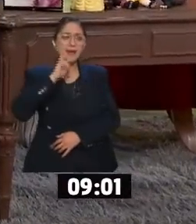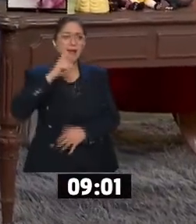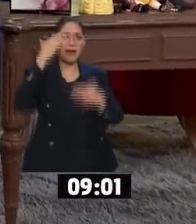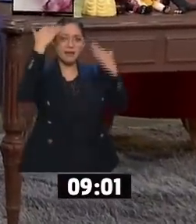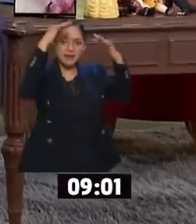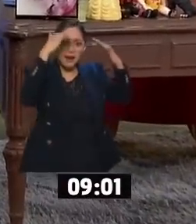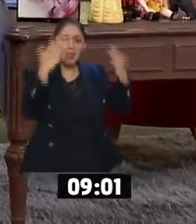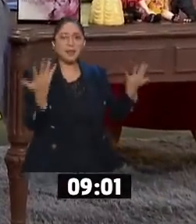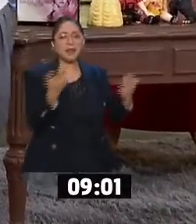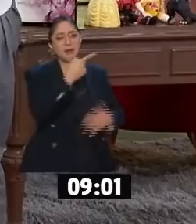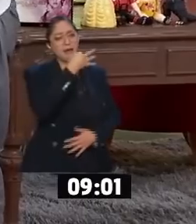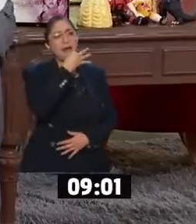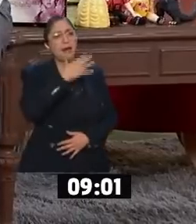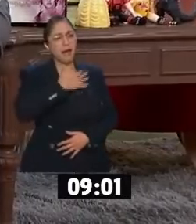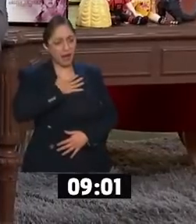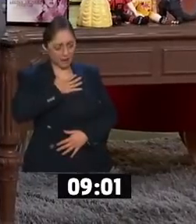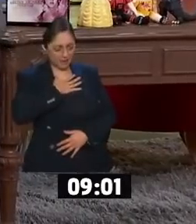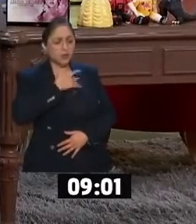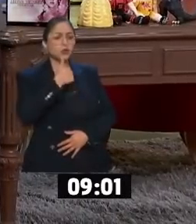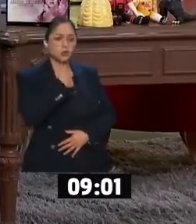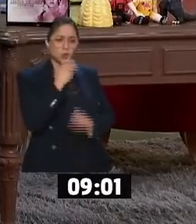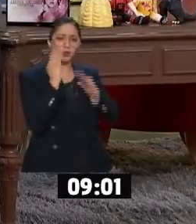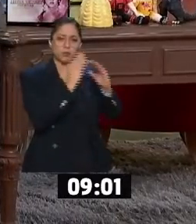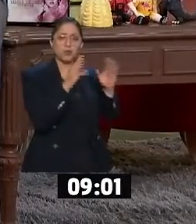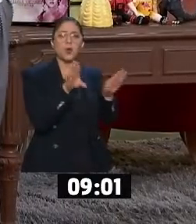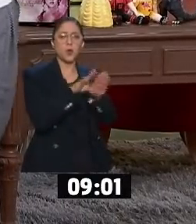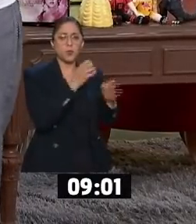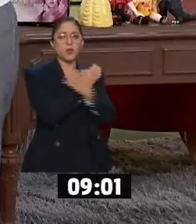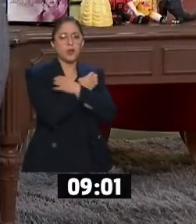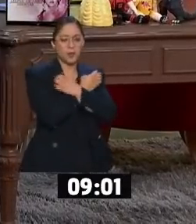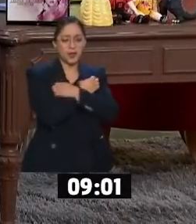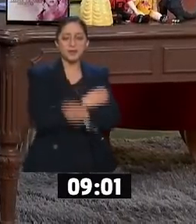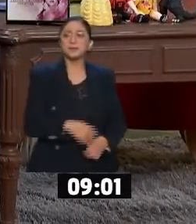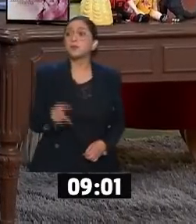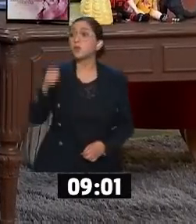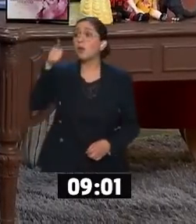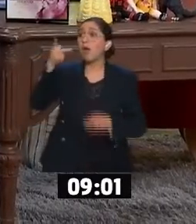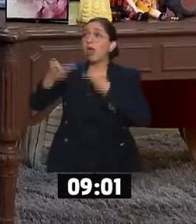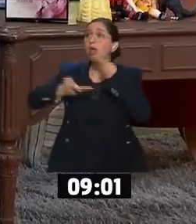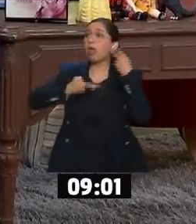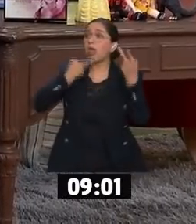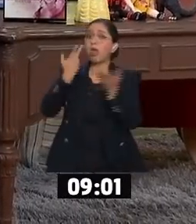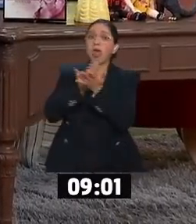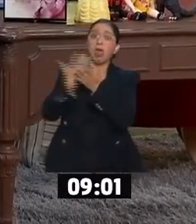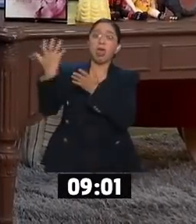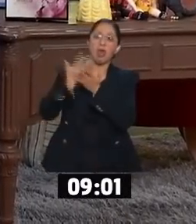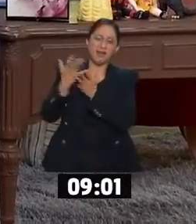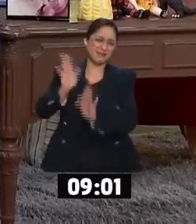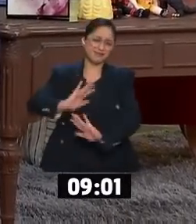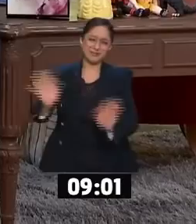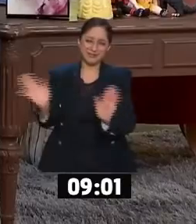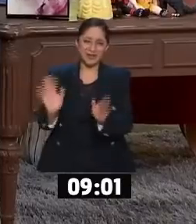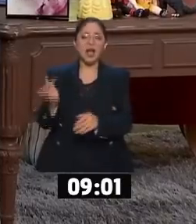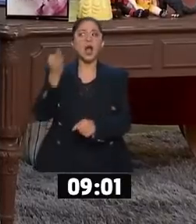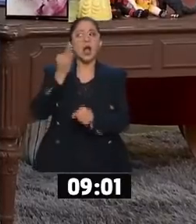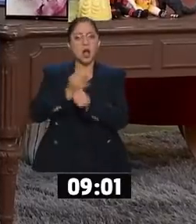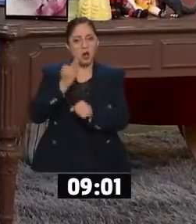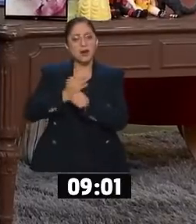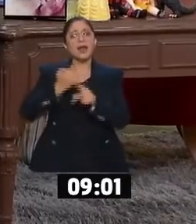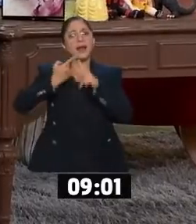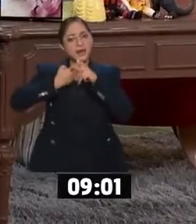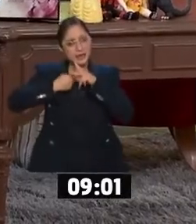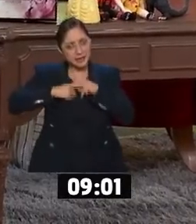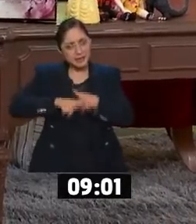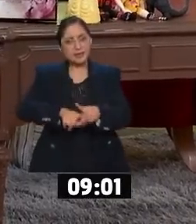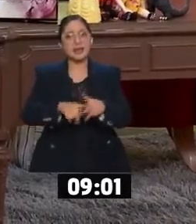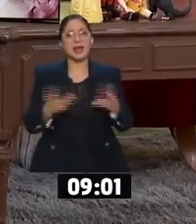avíseme y yo le digo Oiga, cómo educarlas. Deje de decir tanta sandez. Espéreme, que vamos con la entrada porque tenemos que empezar, señor. Así